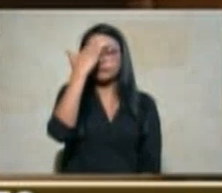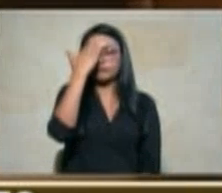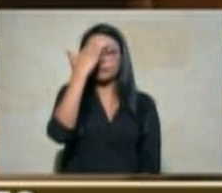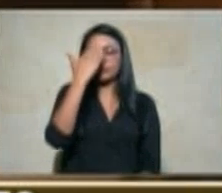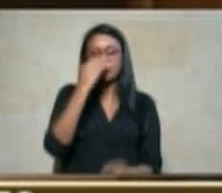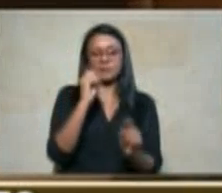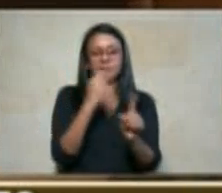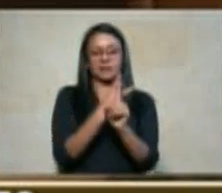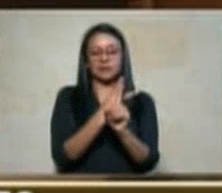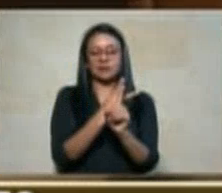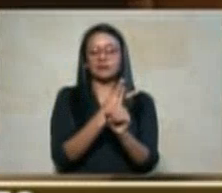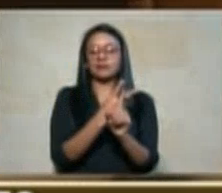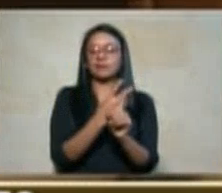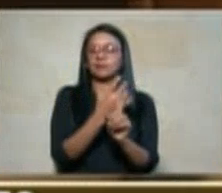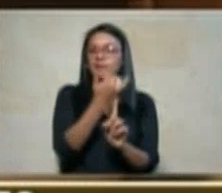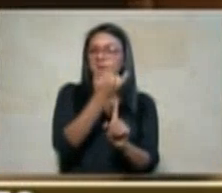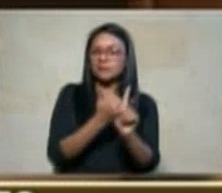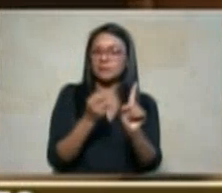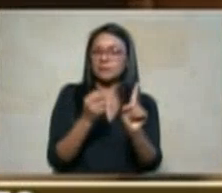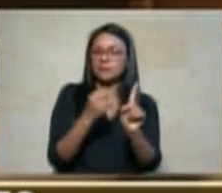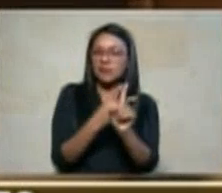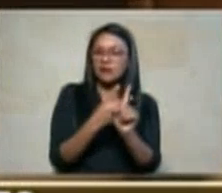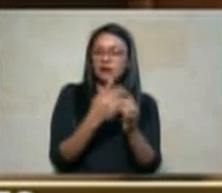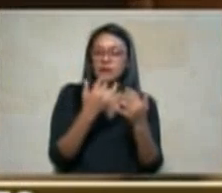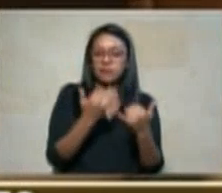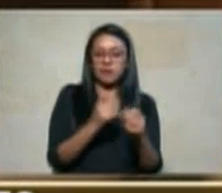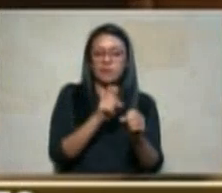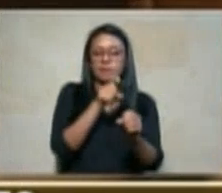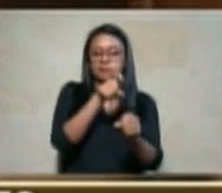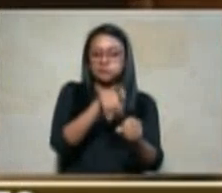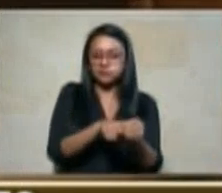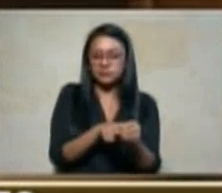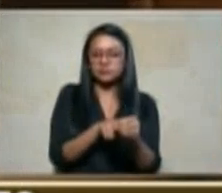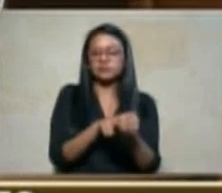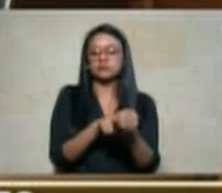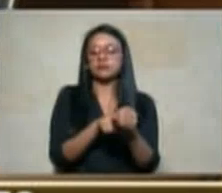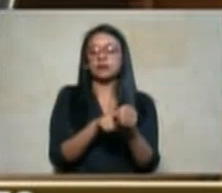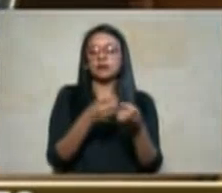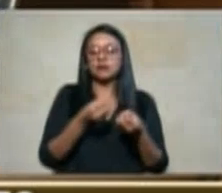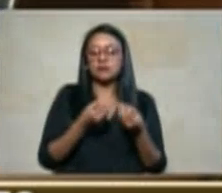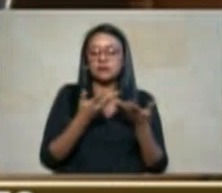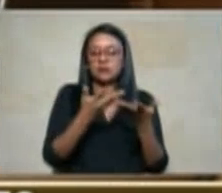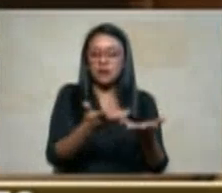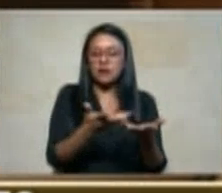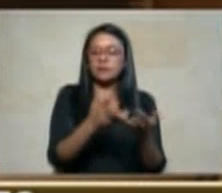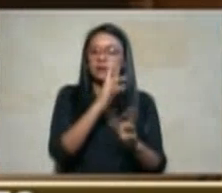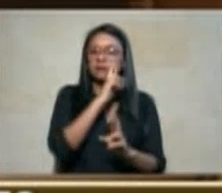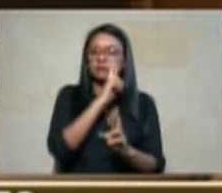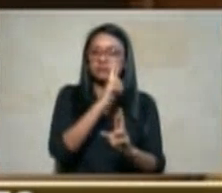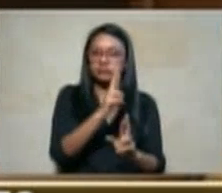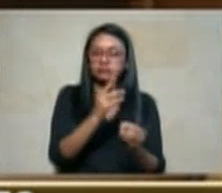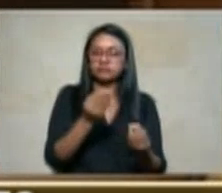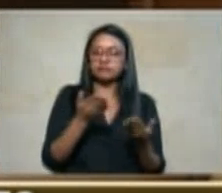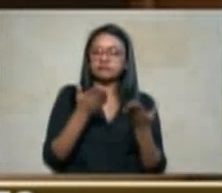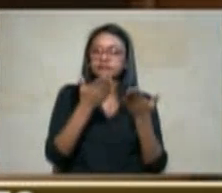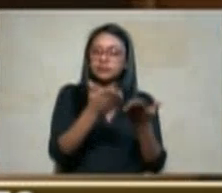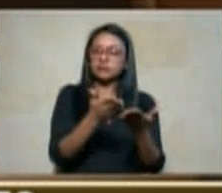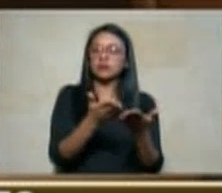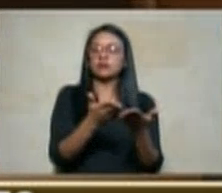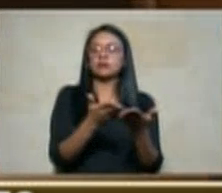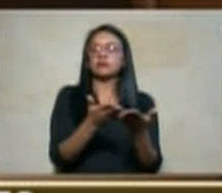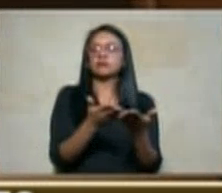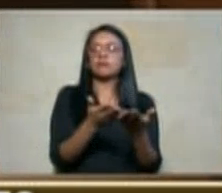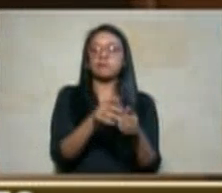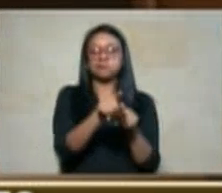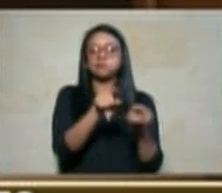nuestras víctimas, a pesar de estar inscritos en el RUP, de dárseles una indemnización, de dárseles este